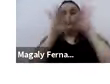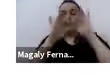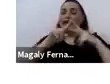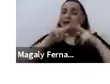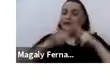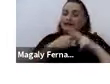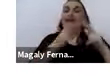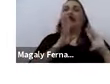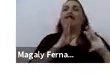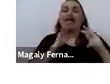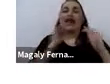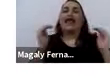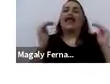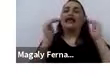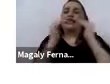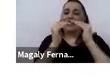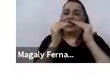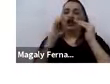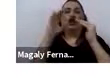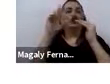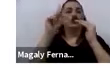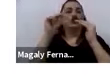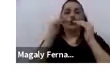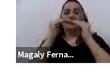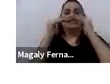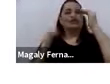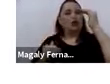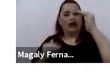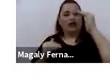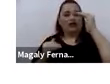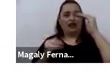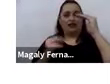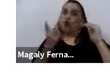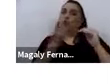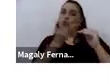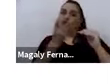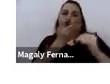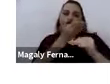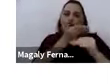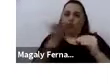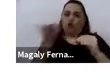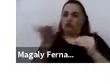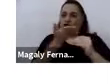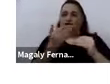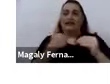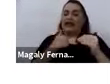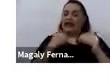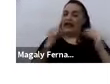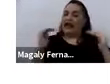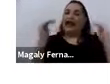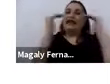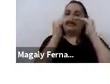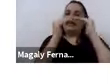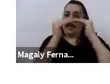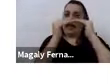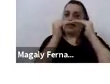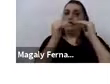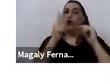equidad, no tanto de desigualdad, o de las dos cosas al menos, y tener la equidad como un